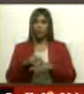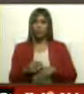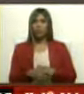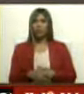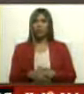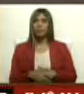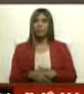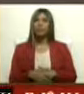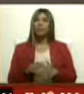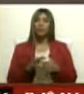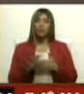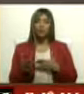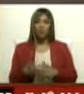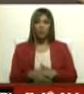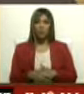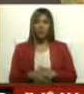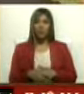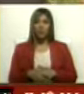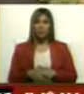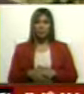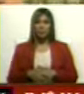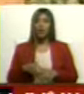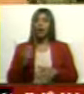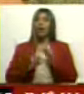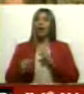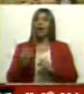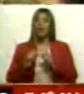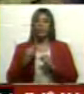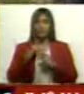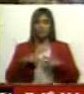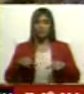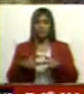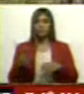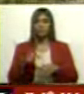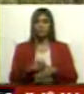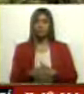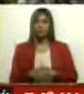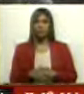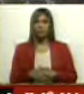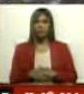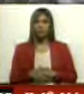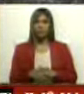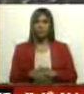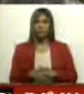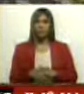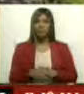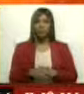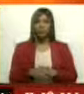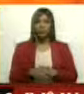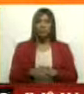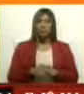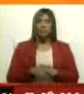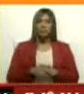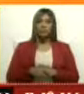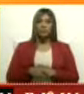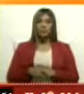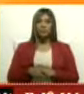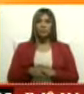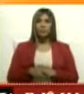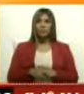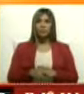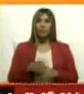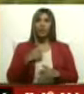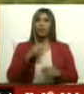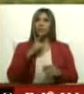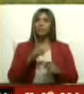en torno a la defensa del territorio nacional, en torno a la defensa de esas